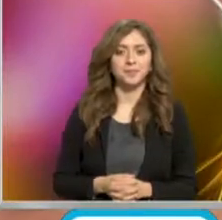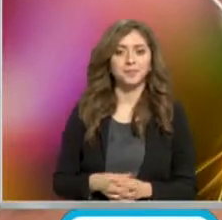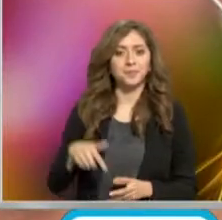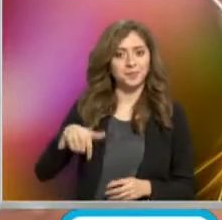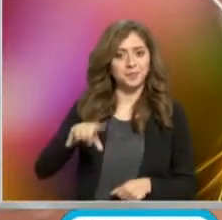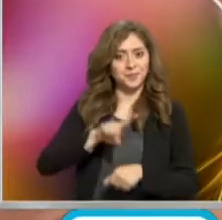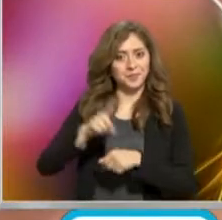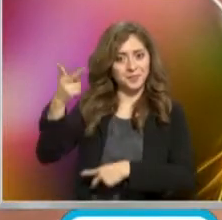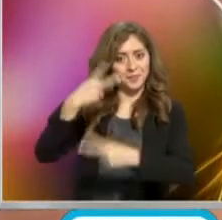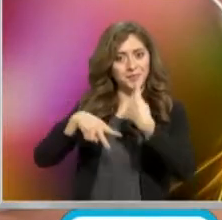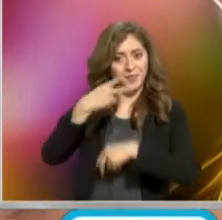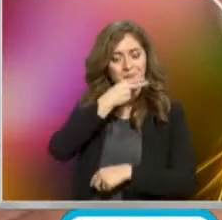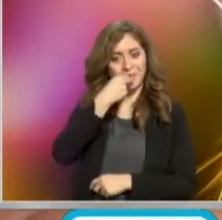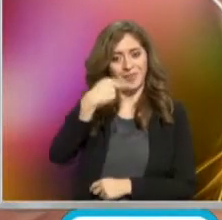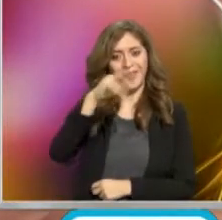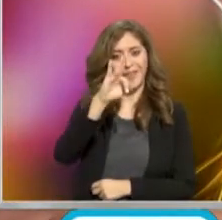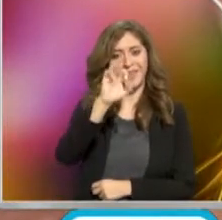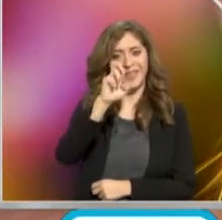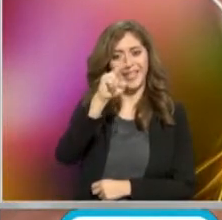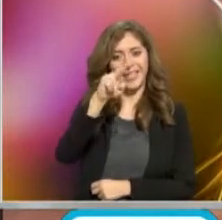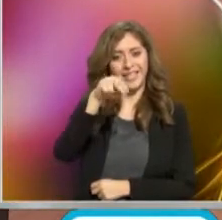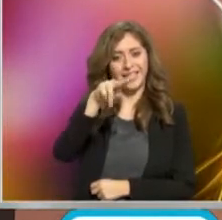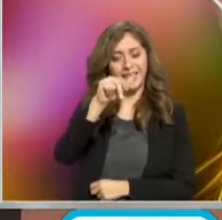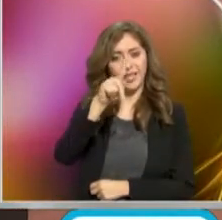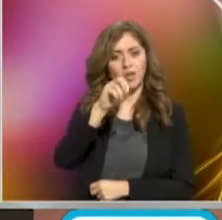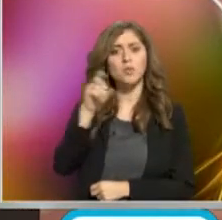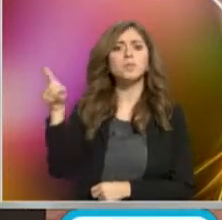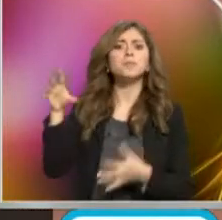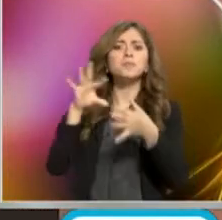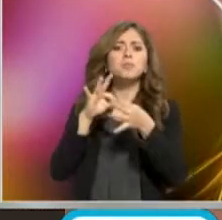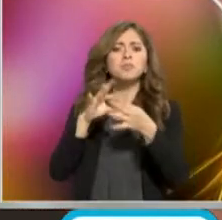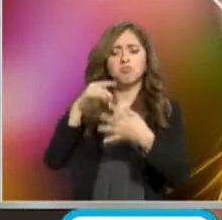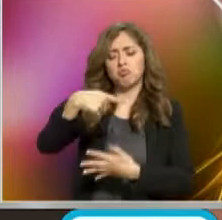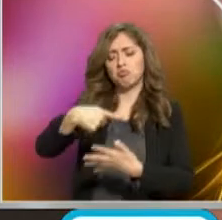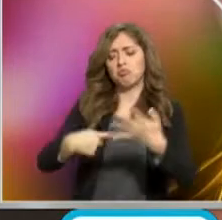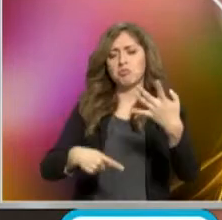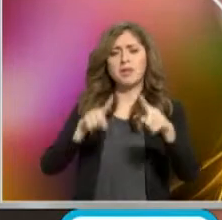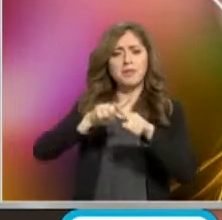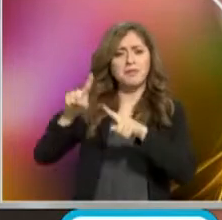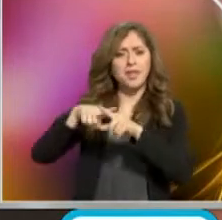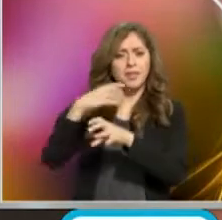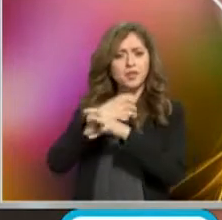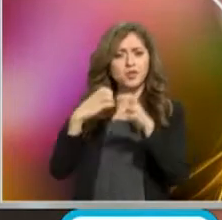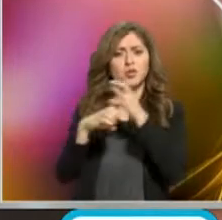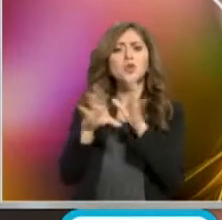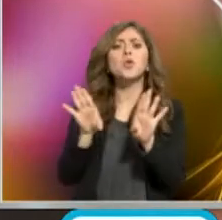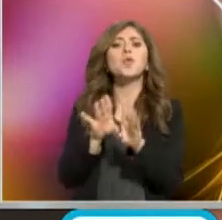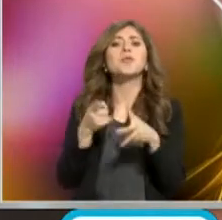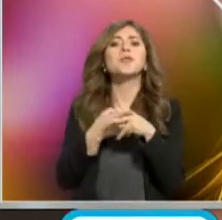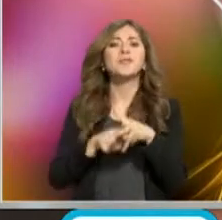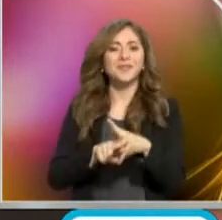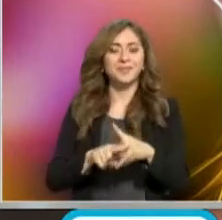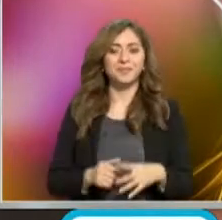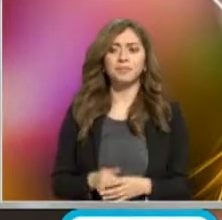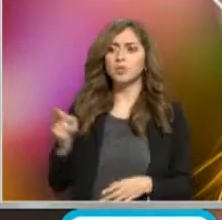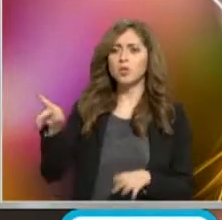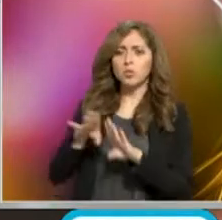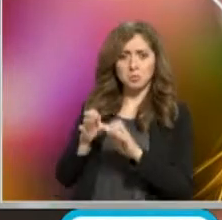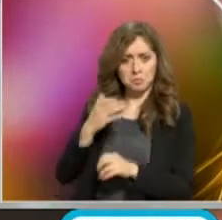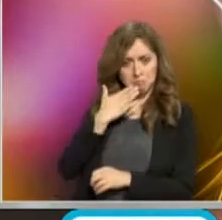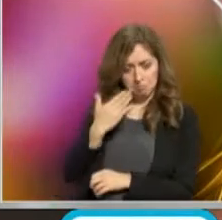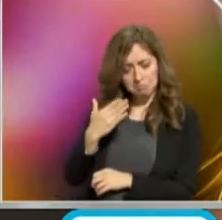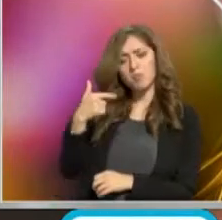Ya está con nosotros Hernando y él nos va a decir cuál es el origen de un montón de cosas. Hernando, ¿cómo te va? Buenos días. Muy bien, Juan, ¿y a ti? Muy bien, con mucha